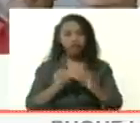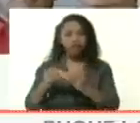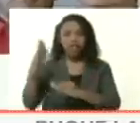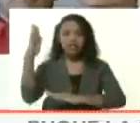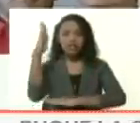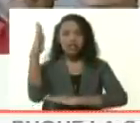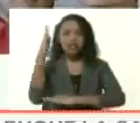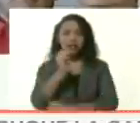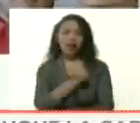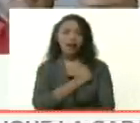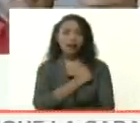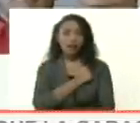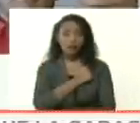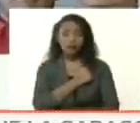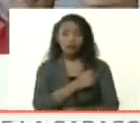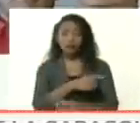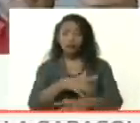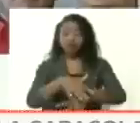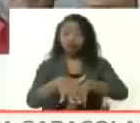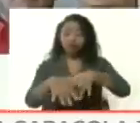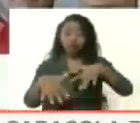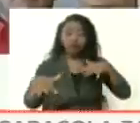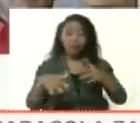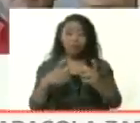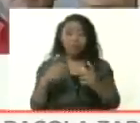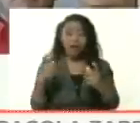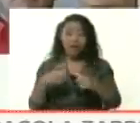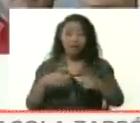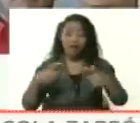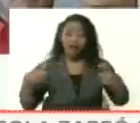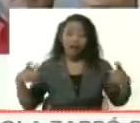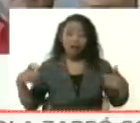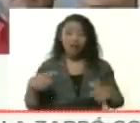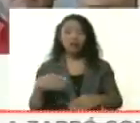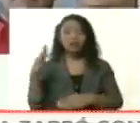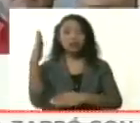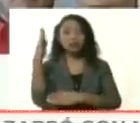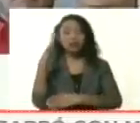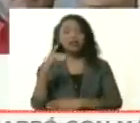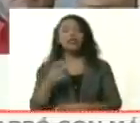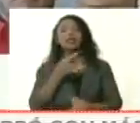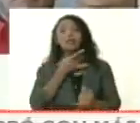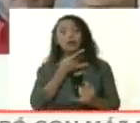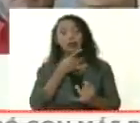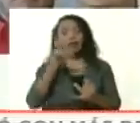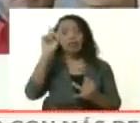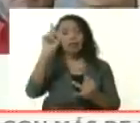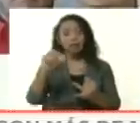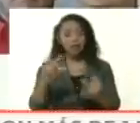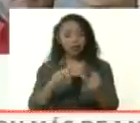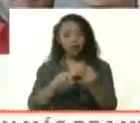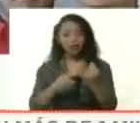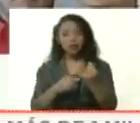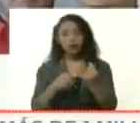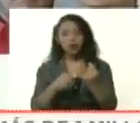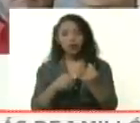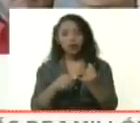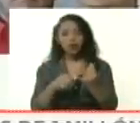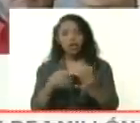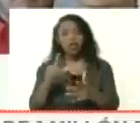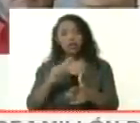católicas, una cantidad impresionante de iglesias católicas y de iglesias evangélicas en todo el país. Entonces, Bielma